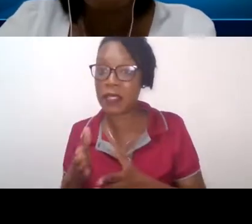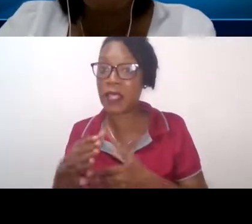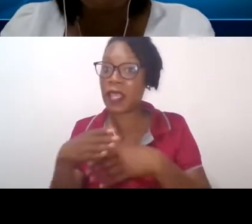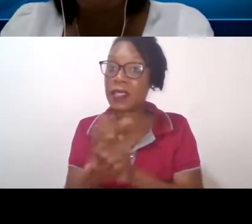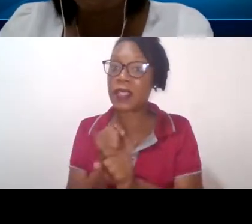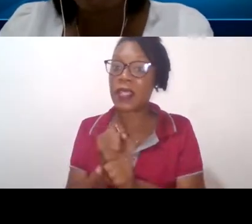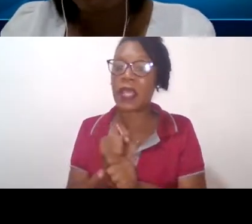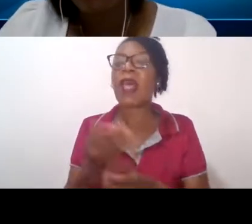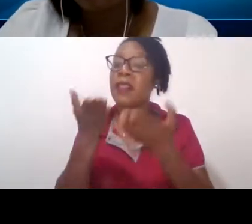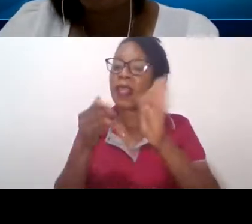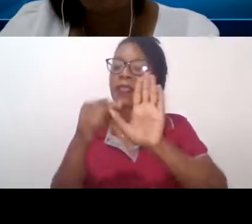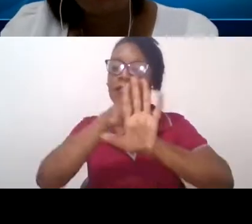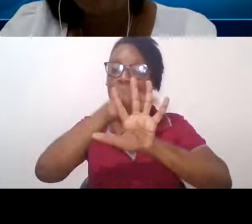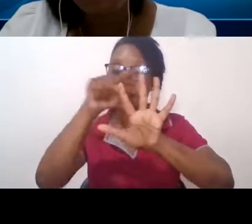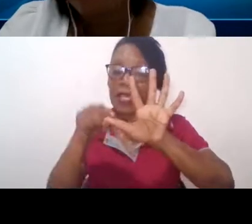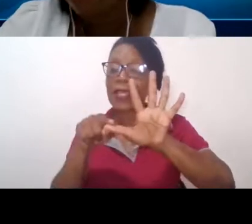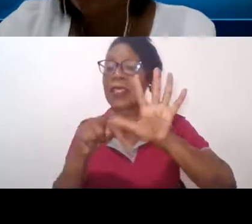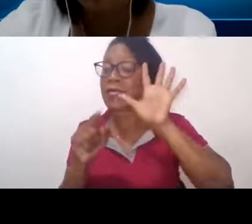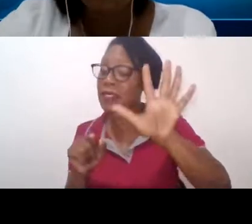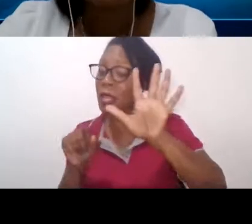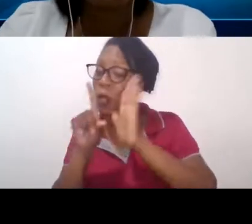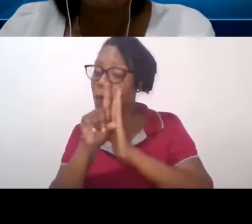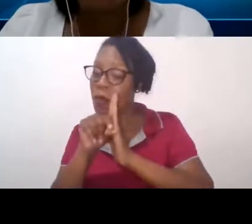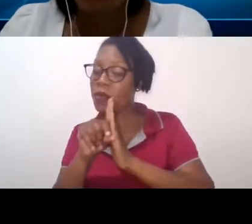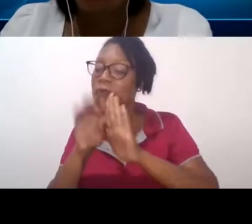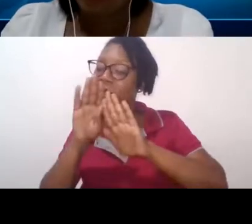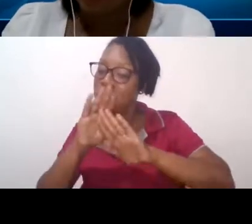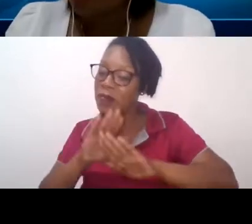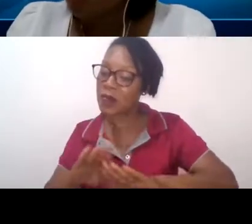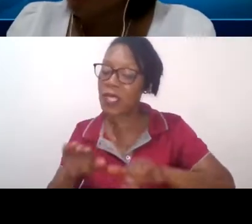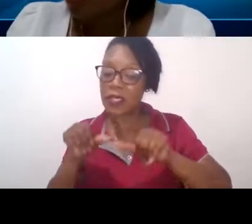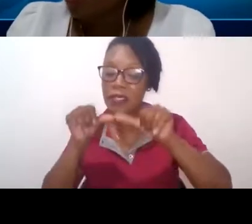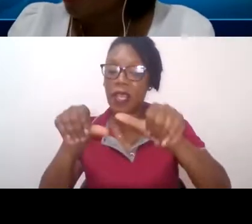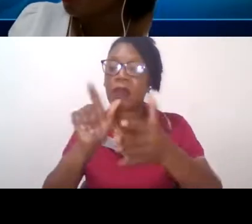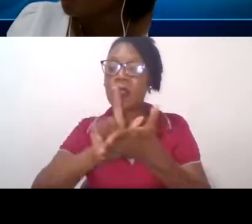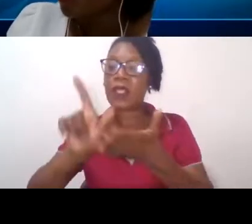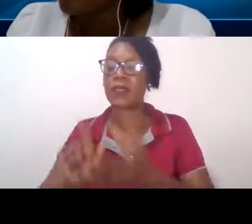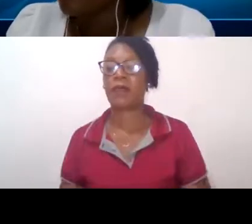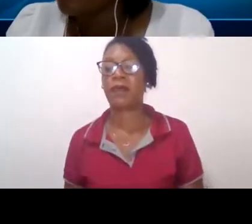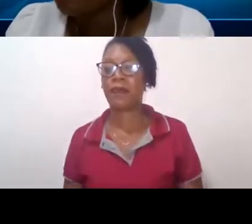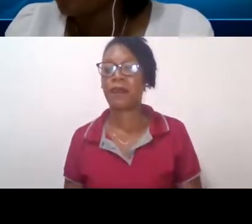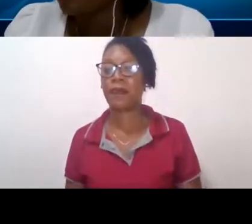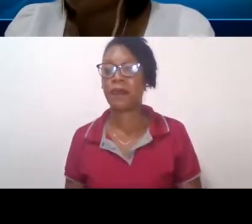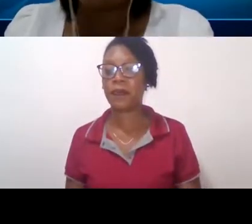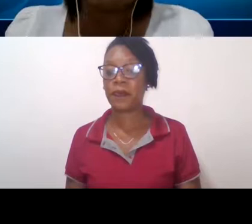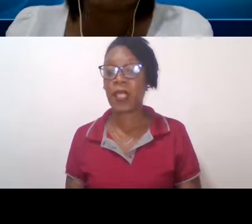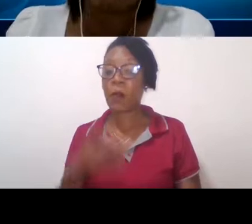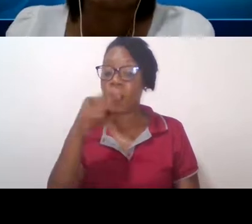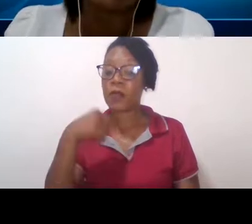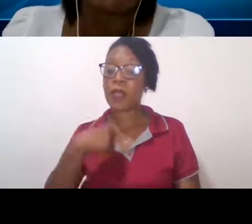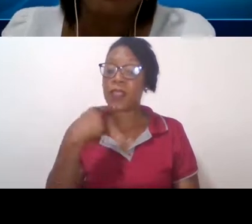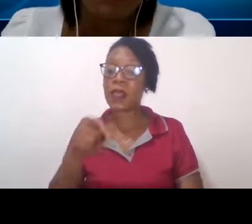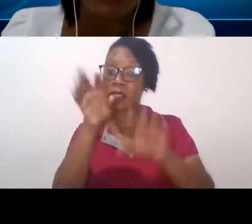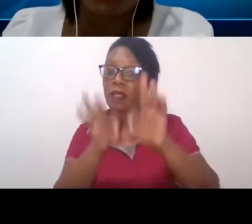dele 5 minutos, que se tranquilice y sigamos con la lección. Entonces, por eso es que yo les digo a ustedes que es importante que